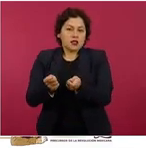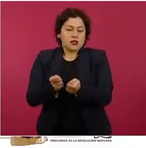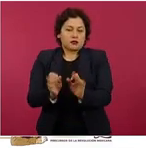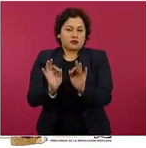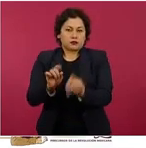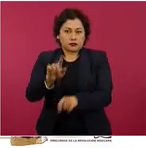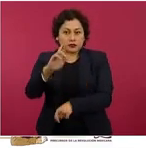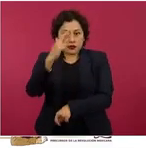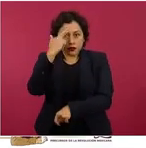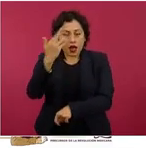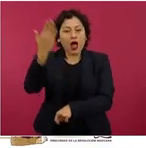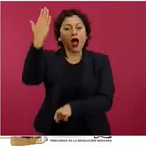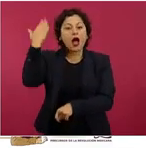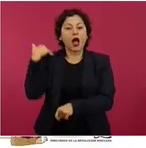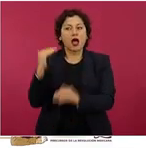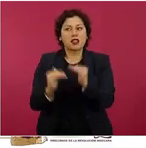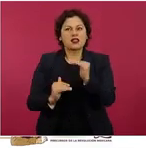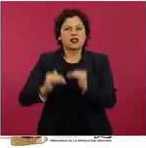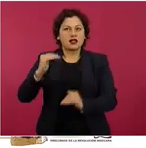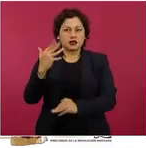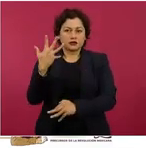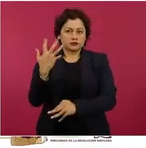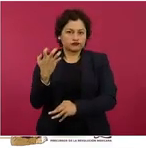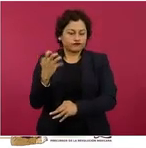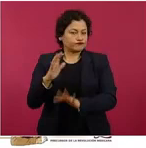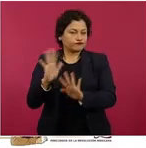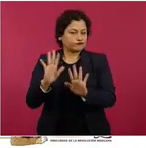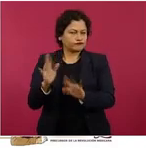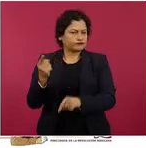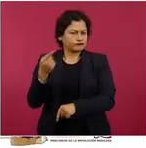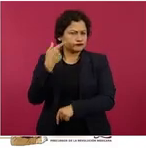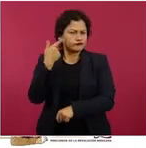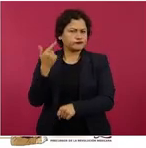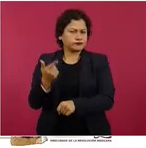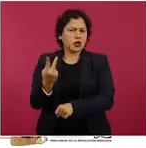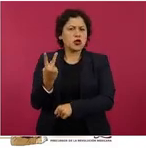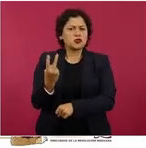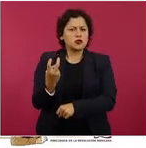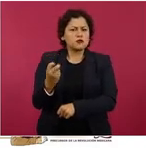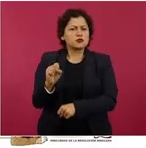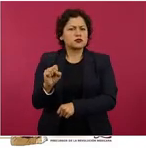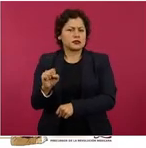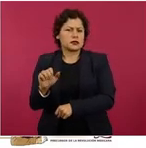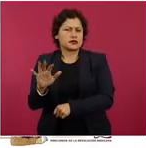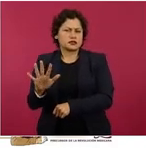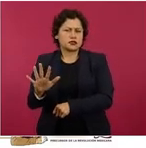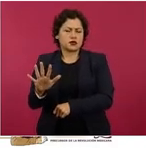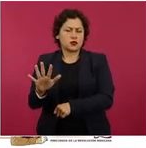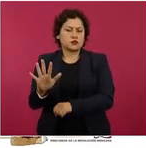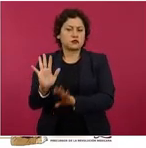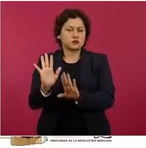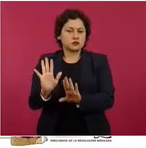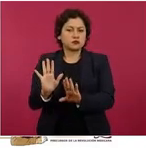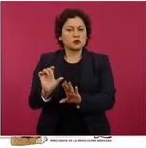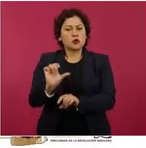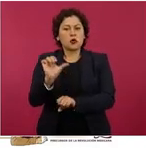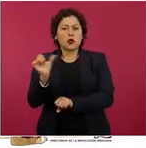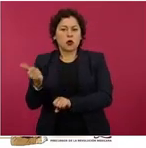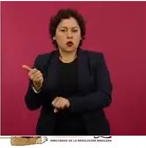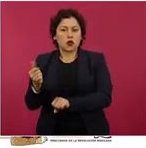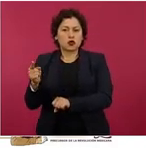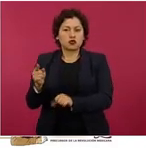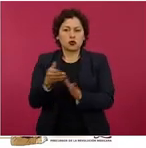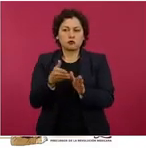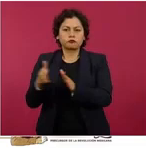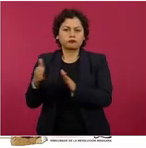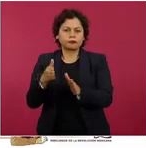unos con márgenes casi de 5 pesos. Aquí el margen más alto, 2 pesos 65 centavos, comparado con 15 centavos de margen